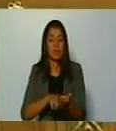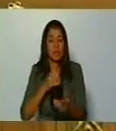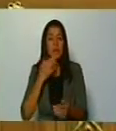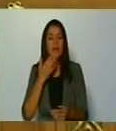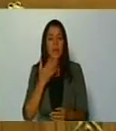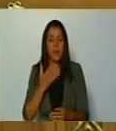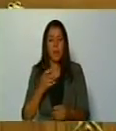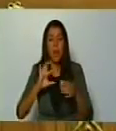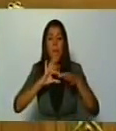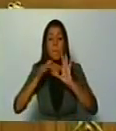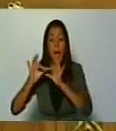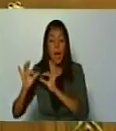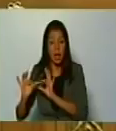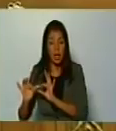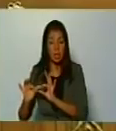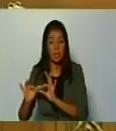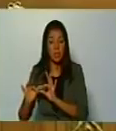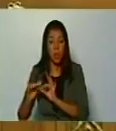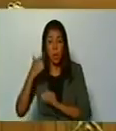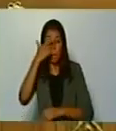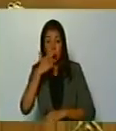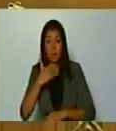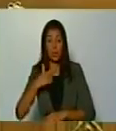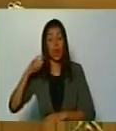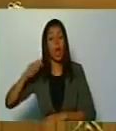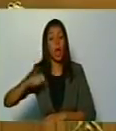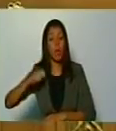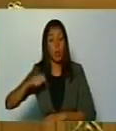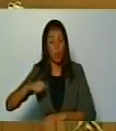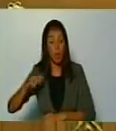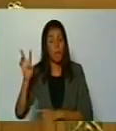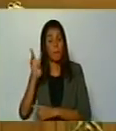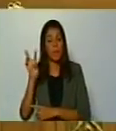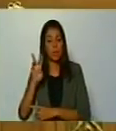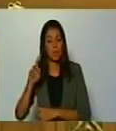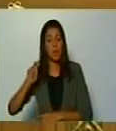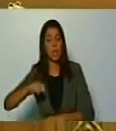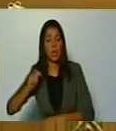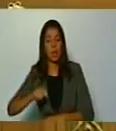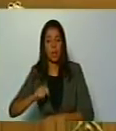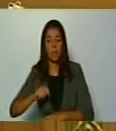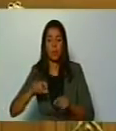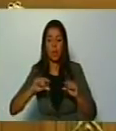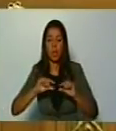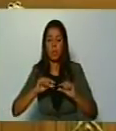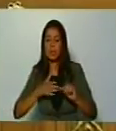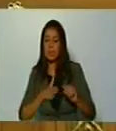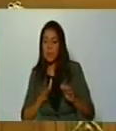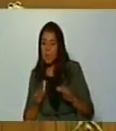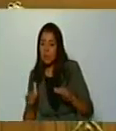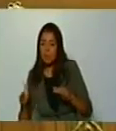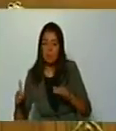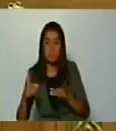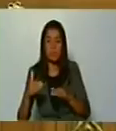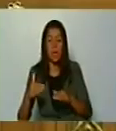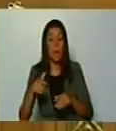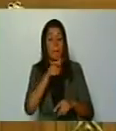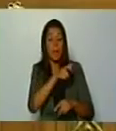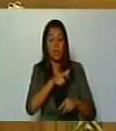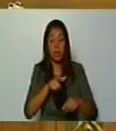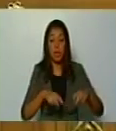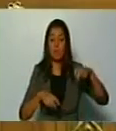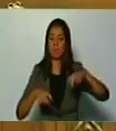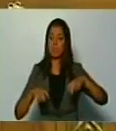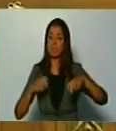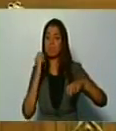en El Paraíso, un juez de la República, por querer pasar, los que estaban allí en esa